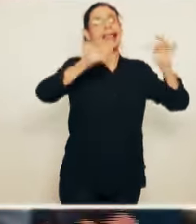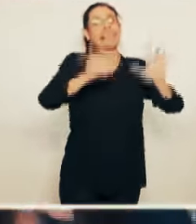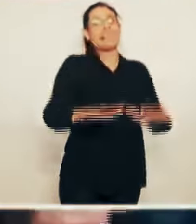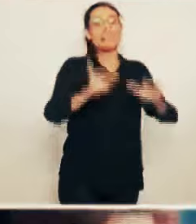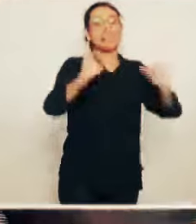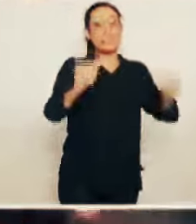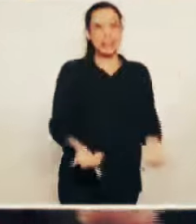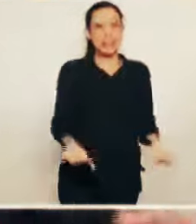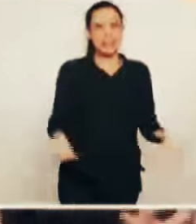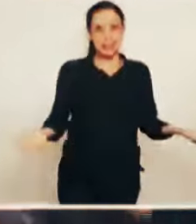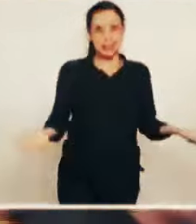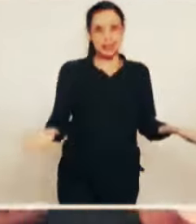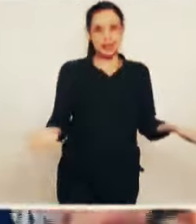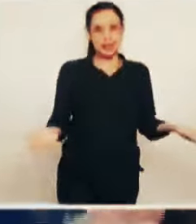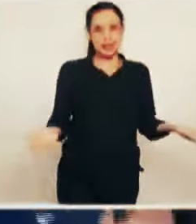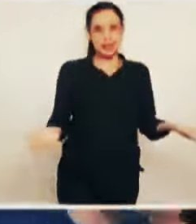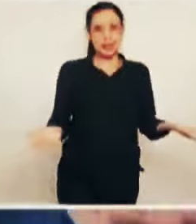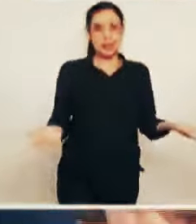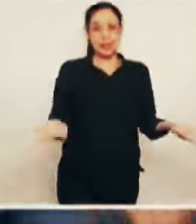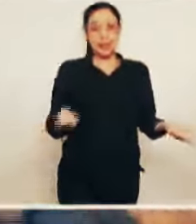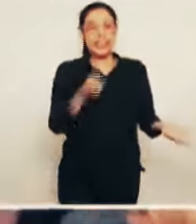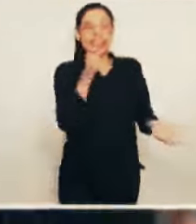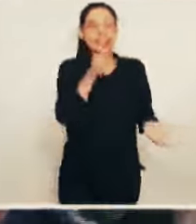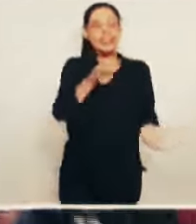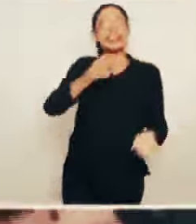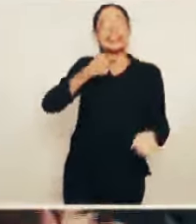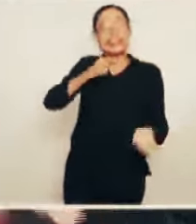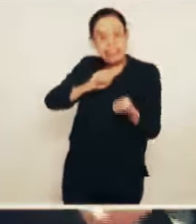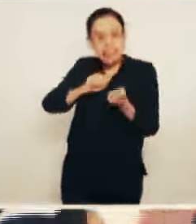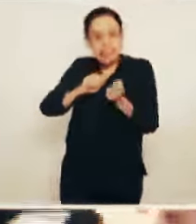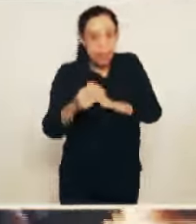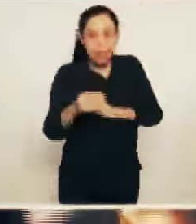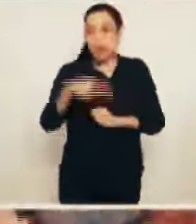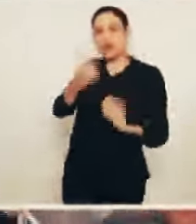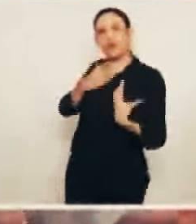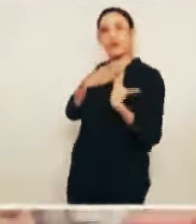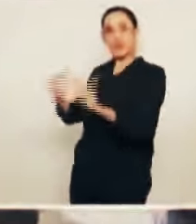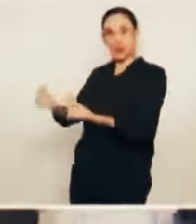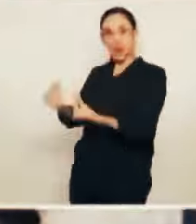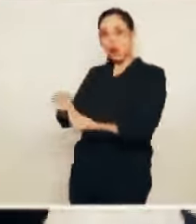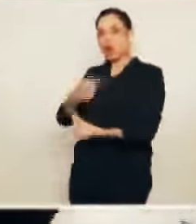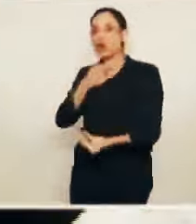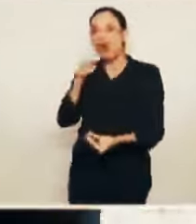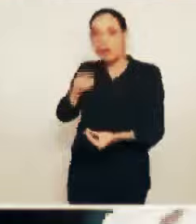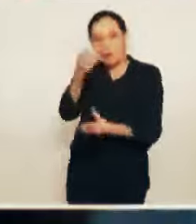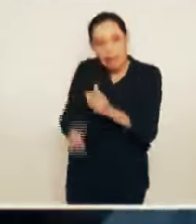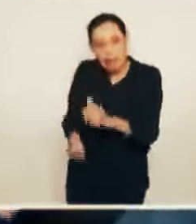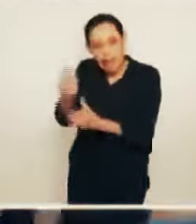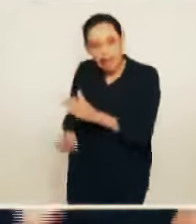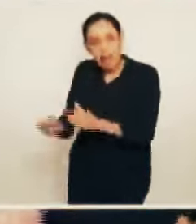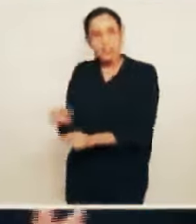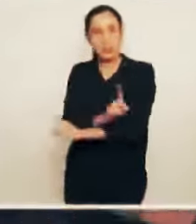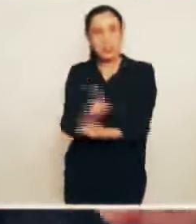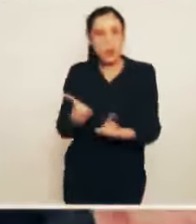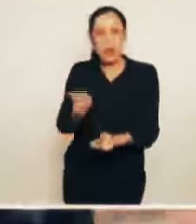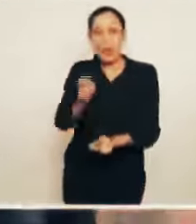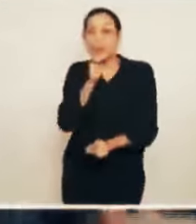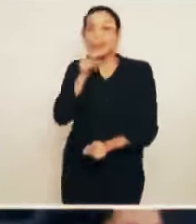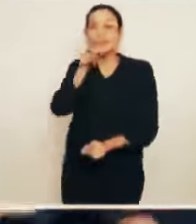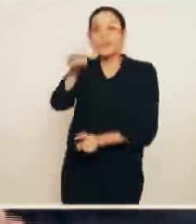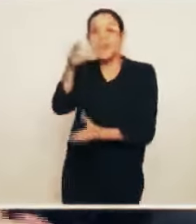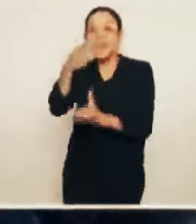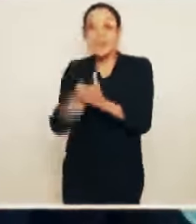ahí. Y si lo hace, lo vamos a ayudar. Porque nadie quiere que le vaya mal. Porque si le va mal a usted, le va mal a todos